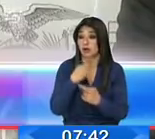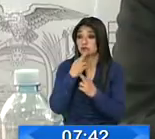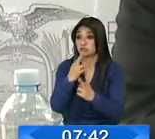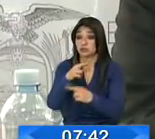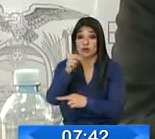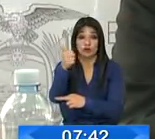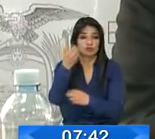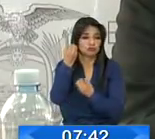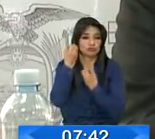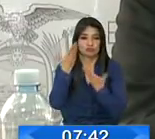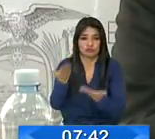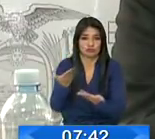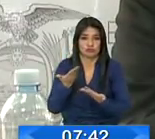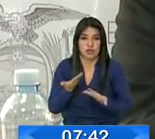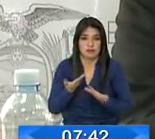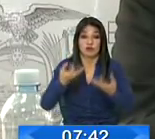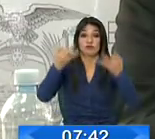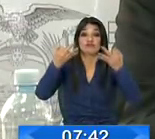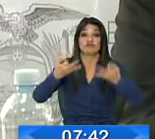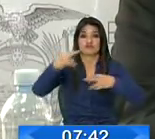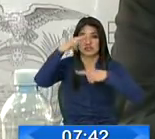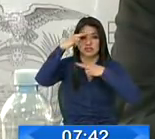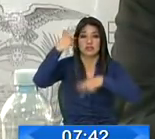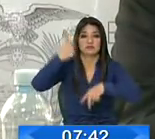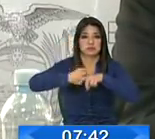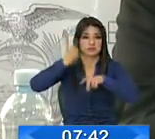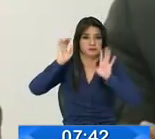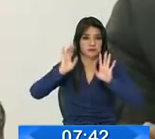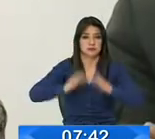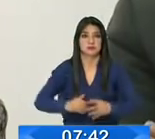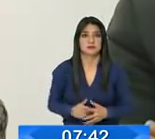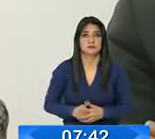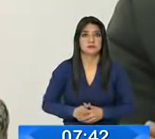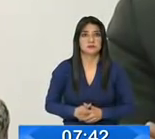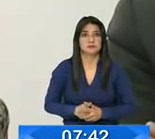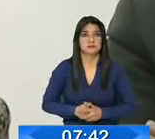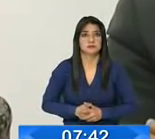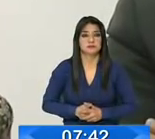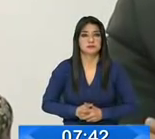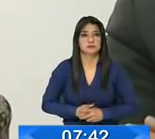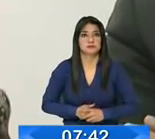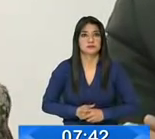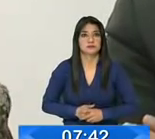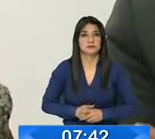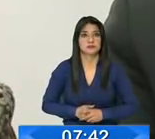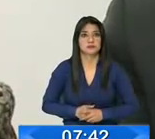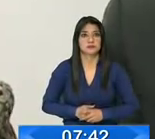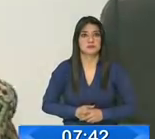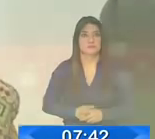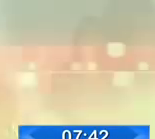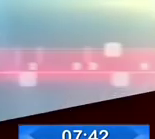reconozco, no tengo noticias específicas al respecto. En Quito informó Andrea Orbe.